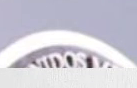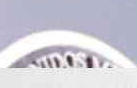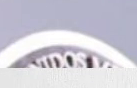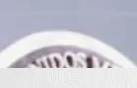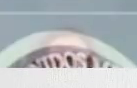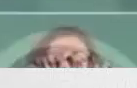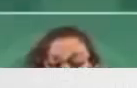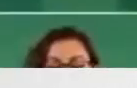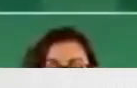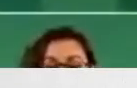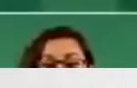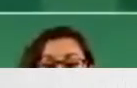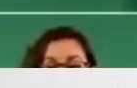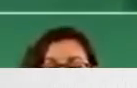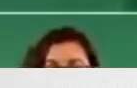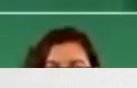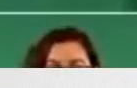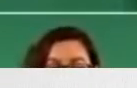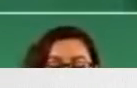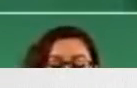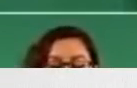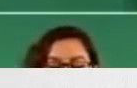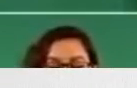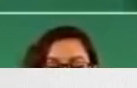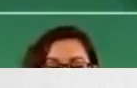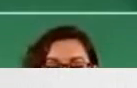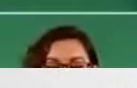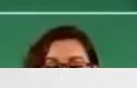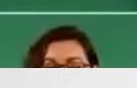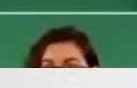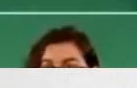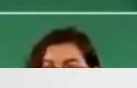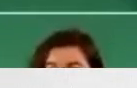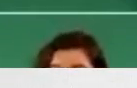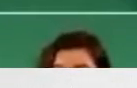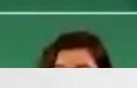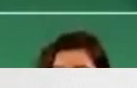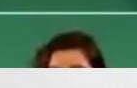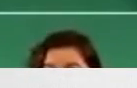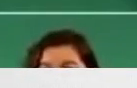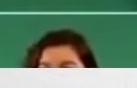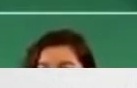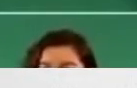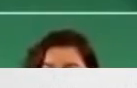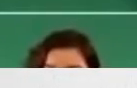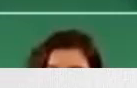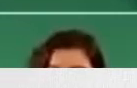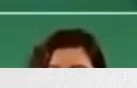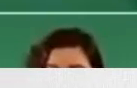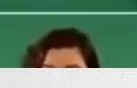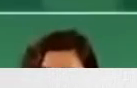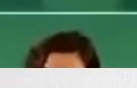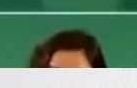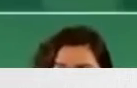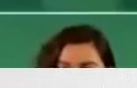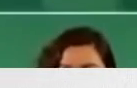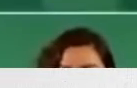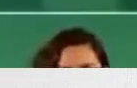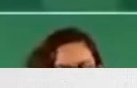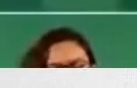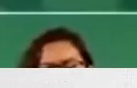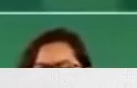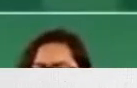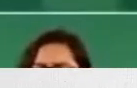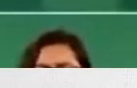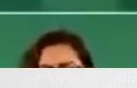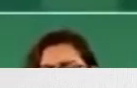queremos llegar a un acuerdo que también piense de una manera como yo la estoy pensando, y es en el bienestar de México y los